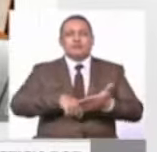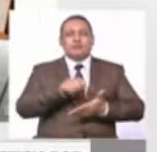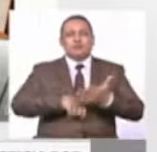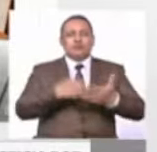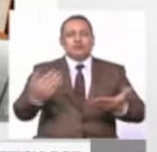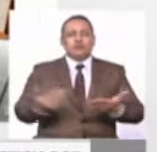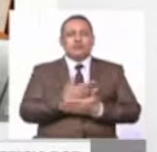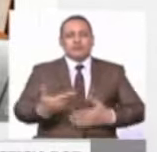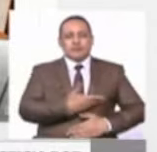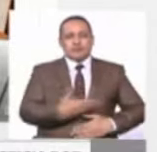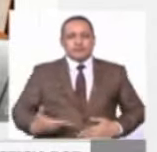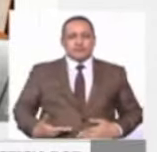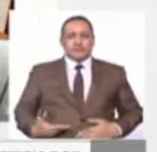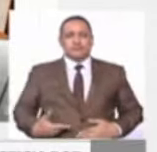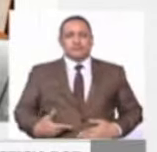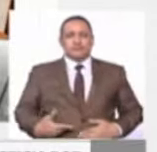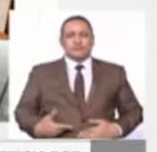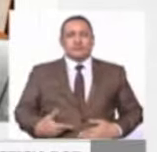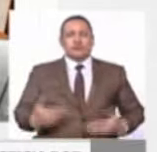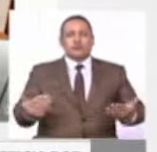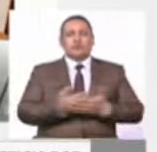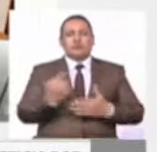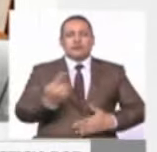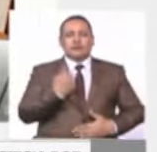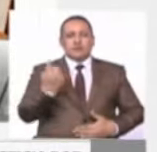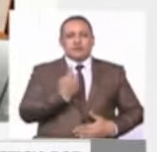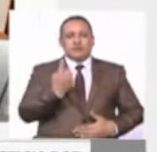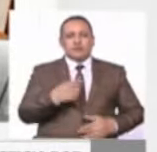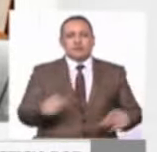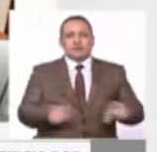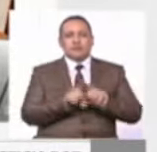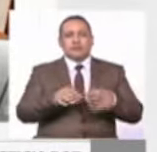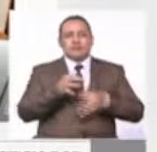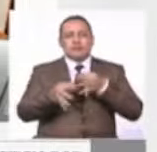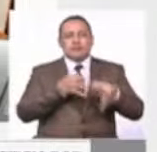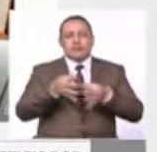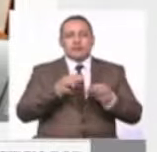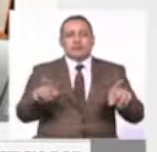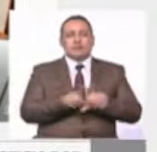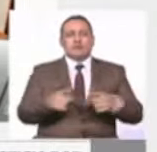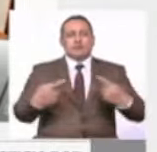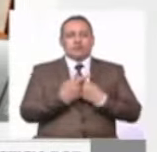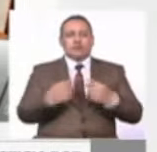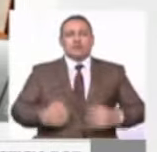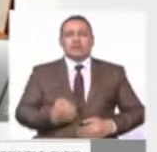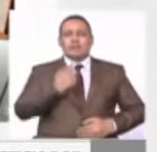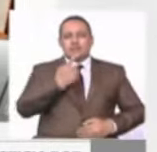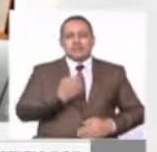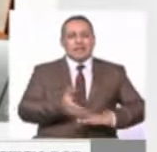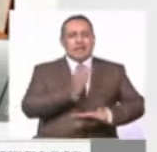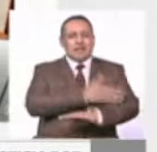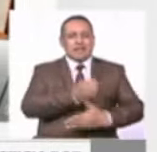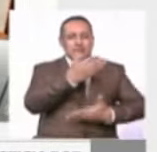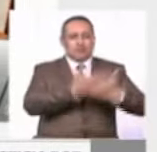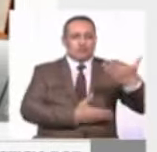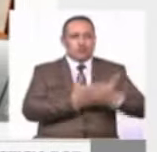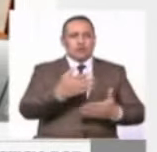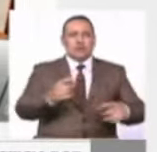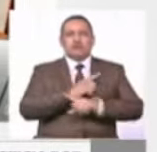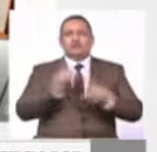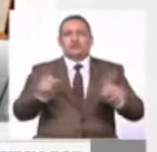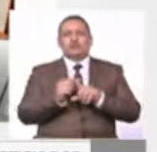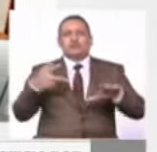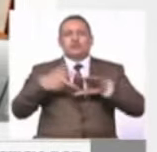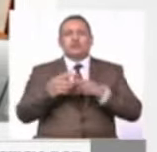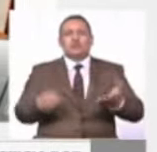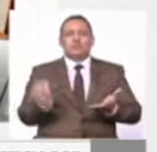nueva presidenta de servir nueva gerenta que decía contrario a lo que ve dicho el anterior informe que no se le tenía que